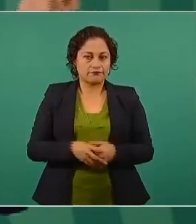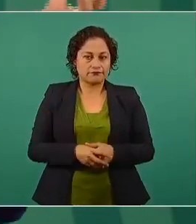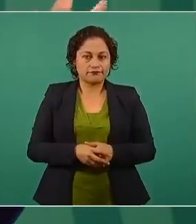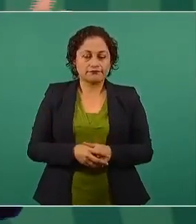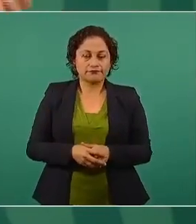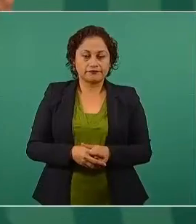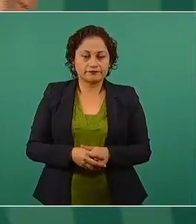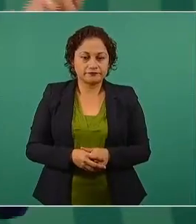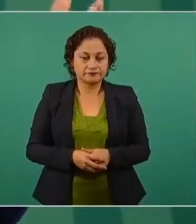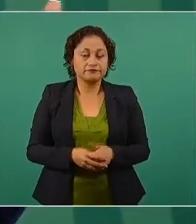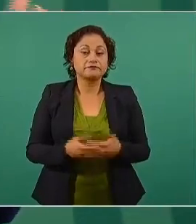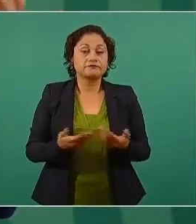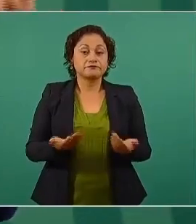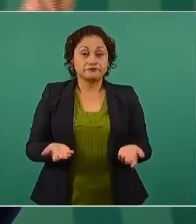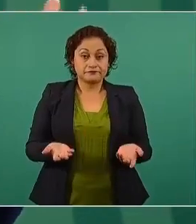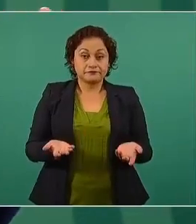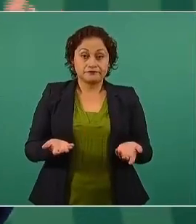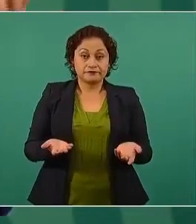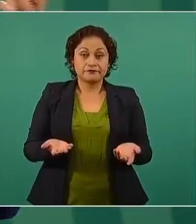había una